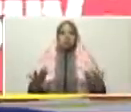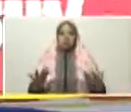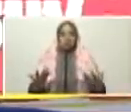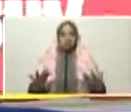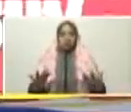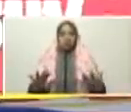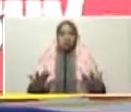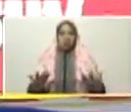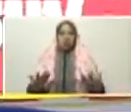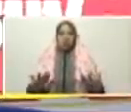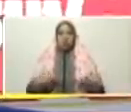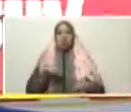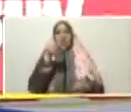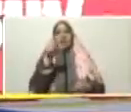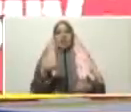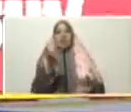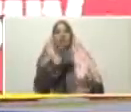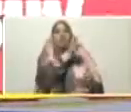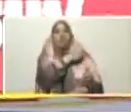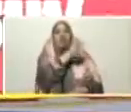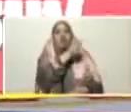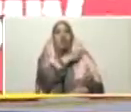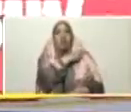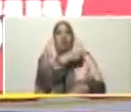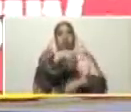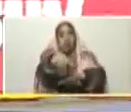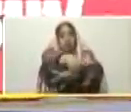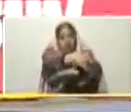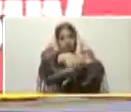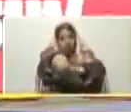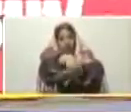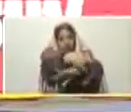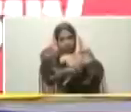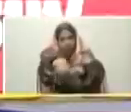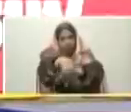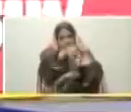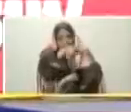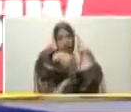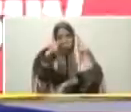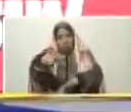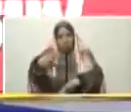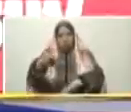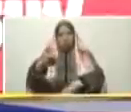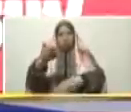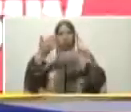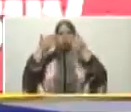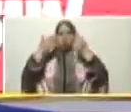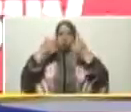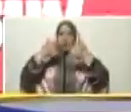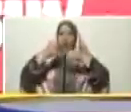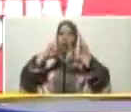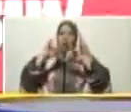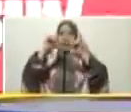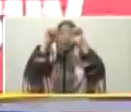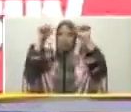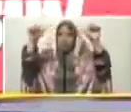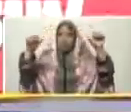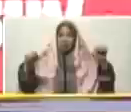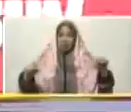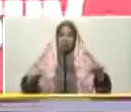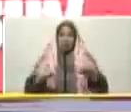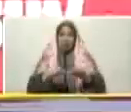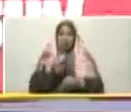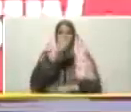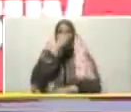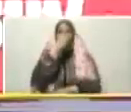correcto estos son los jefes de patrulleros como ustedes pueden ver tenemos una estructura muy